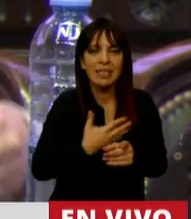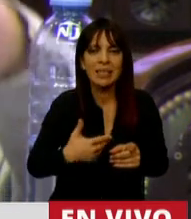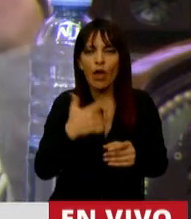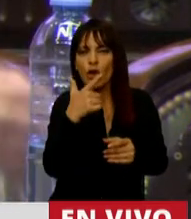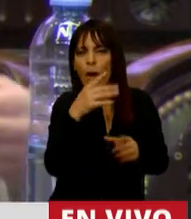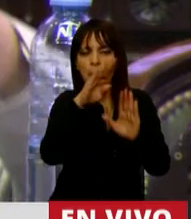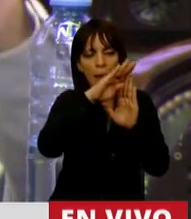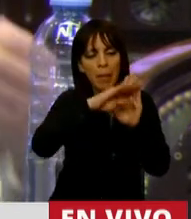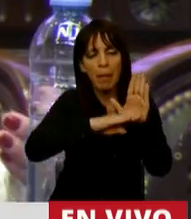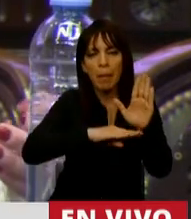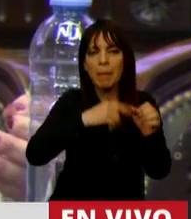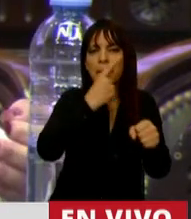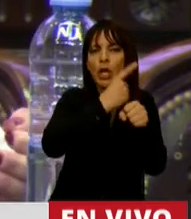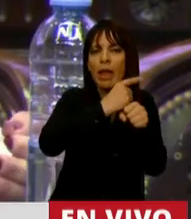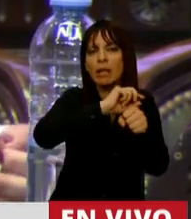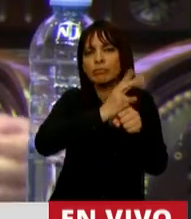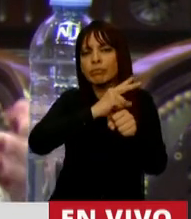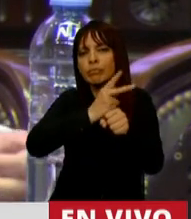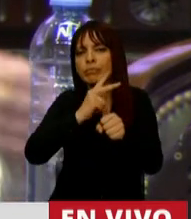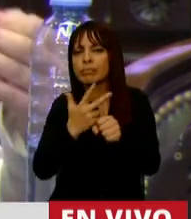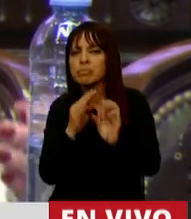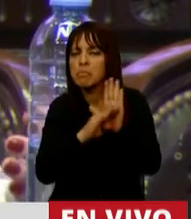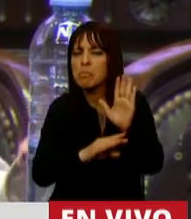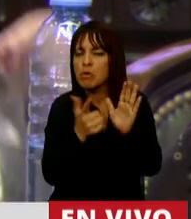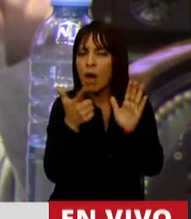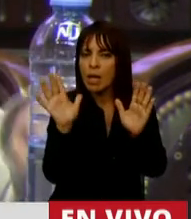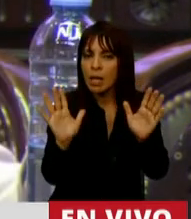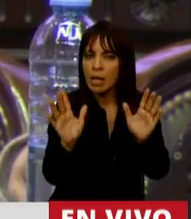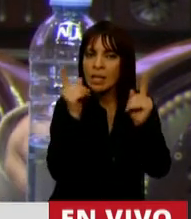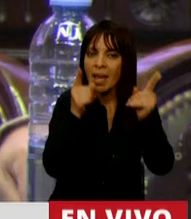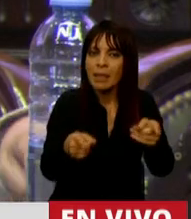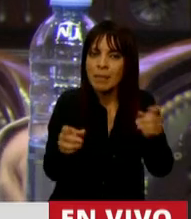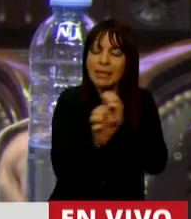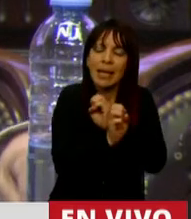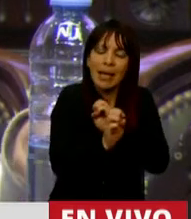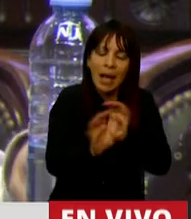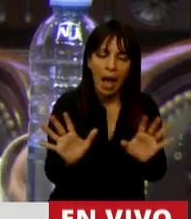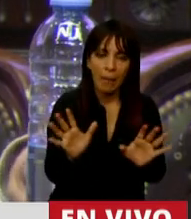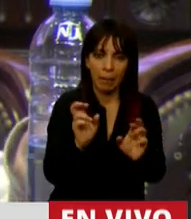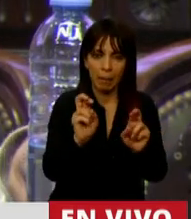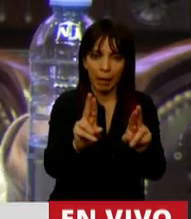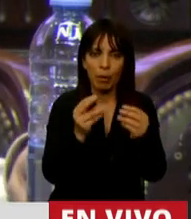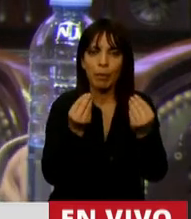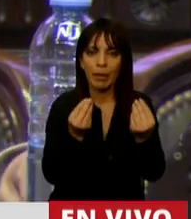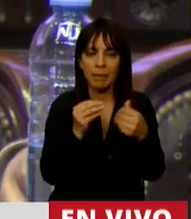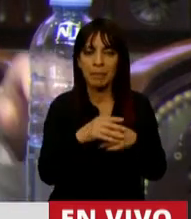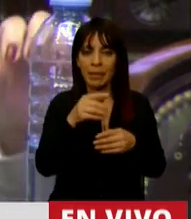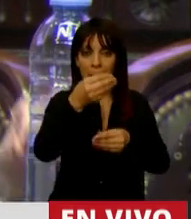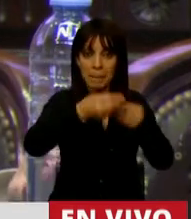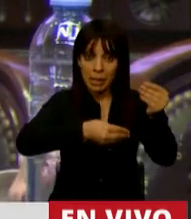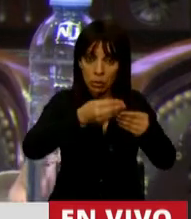prioridades en base a datos y evidencia. Y además se agrava porque en este presupuesto se suspenden